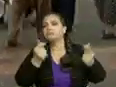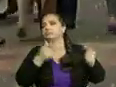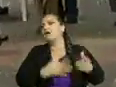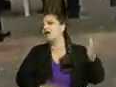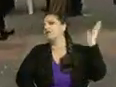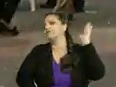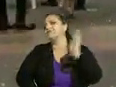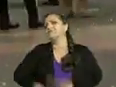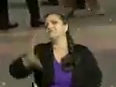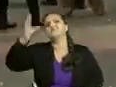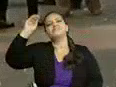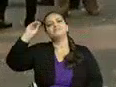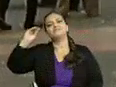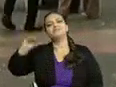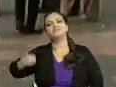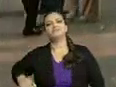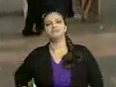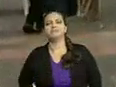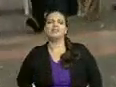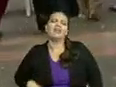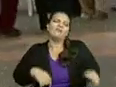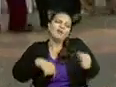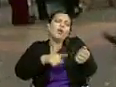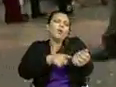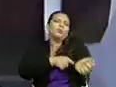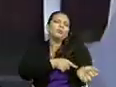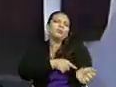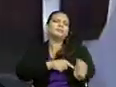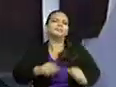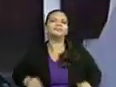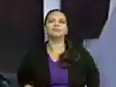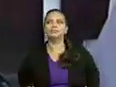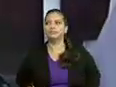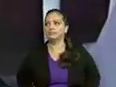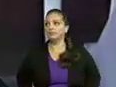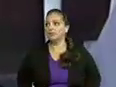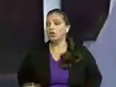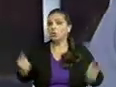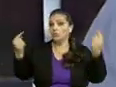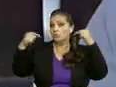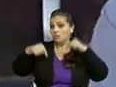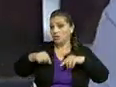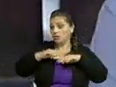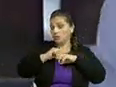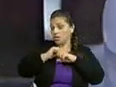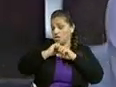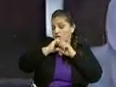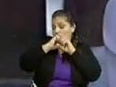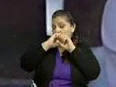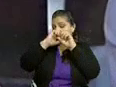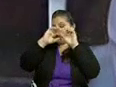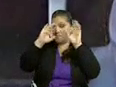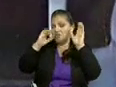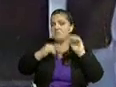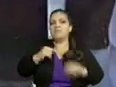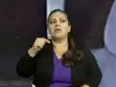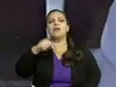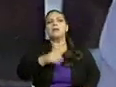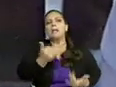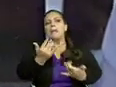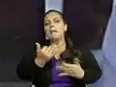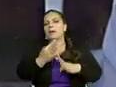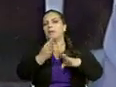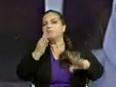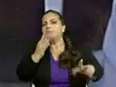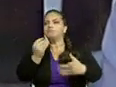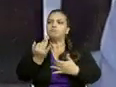Entonces uno se acostumbra todos los años hasta esta hora aquí. Todos los años vengo a pagar temprano, porque así tiene que ser la gente, tiene